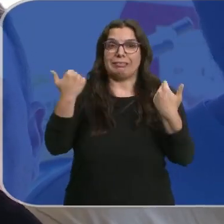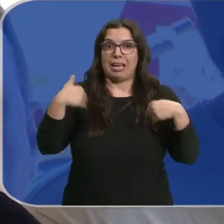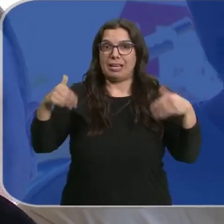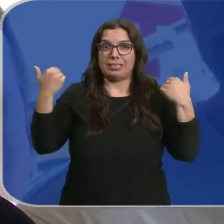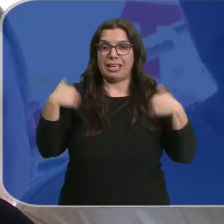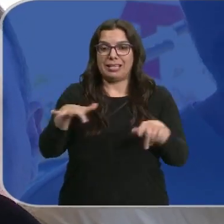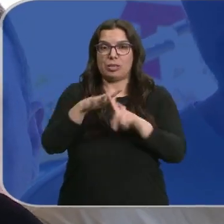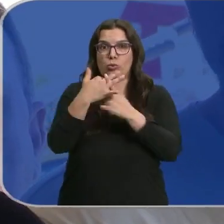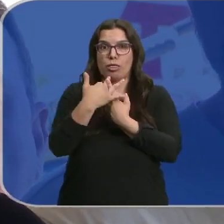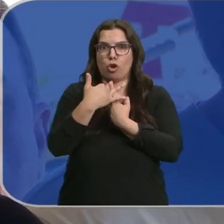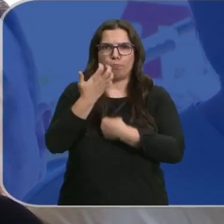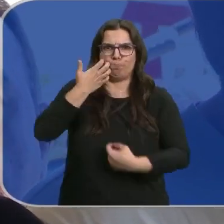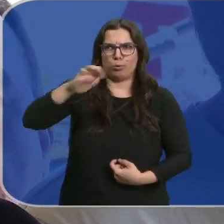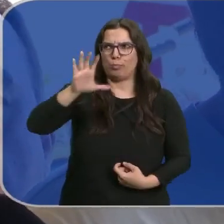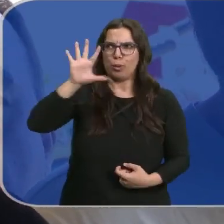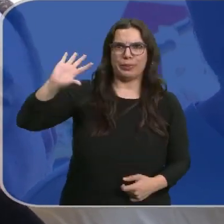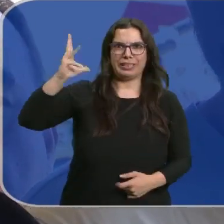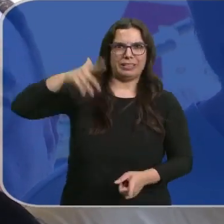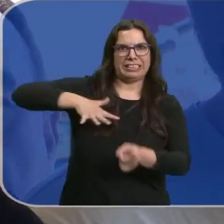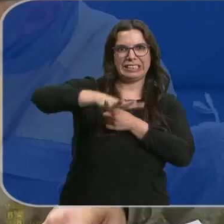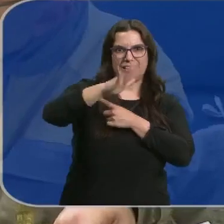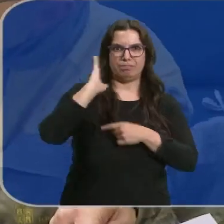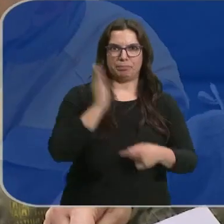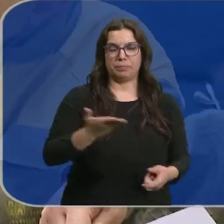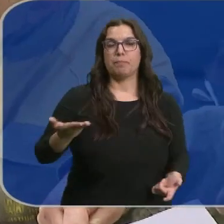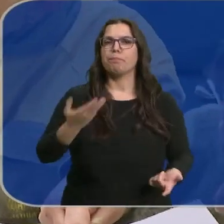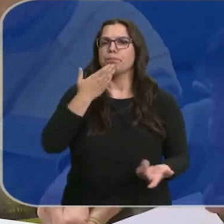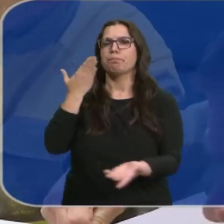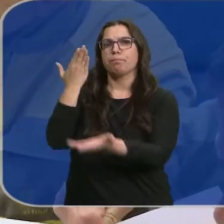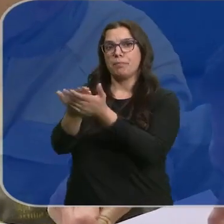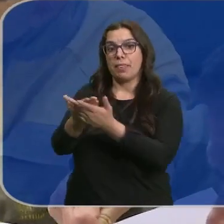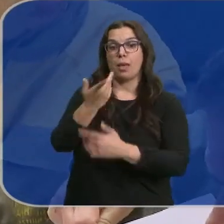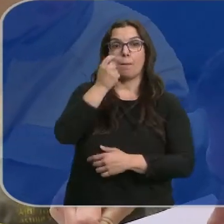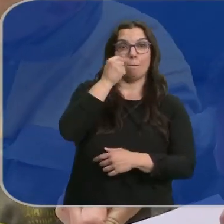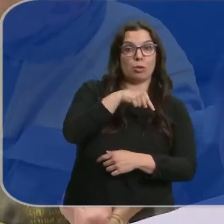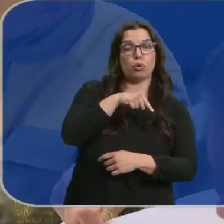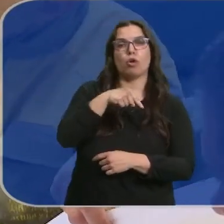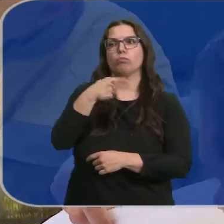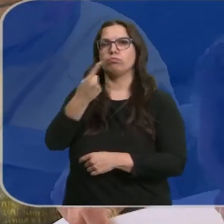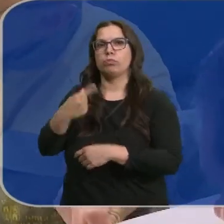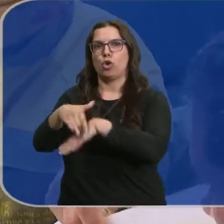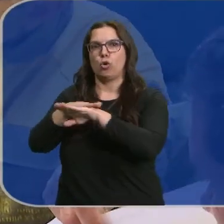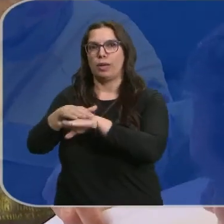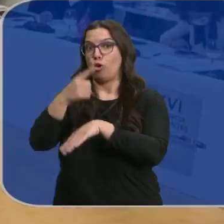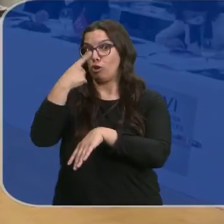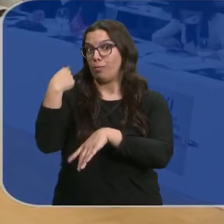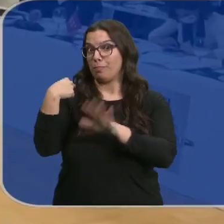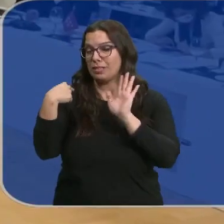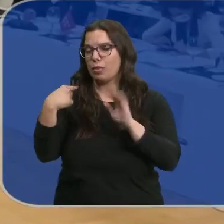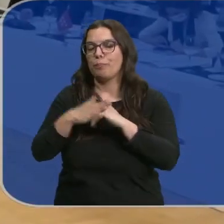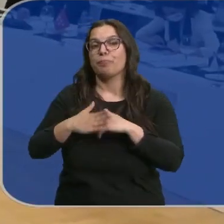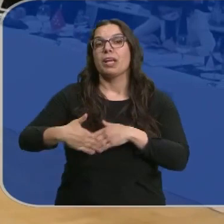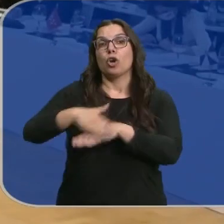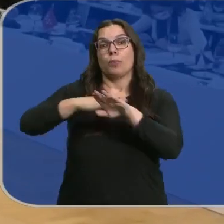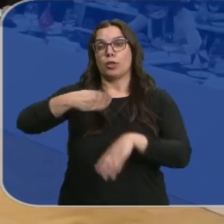ya una situación de anomalía climática excepcional. Se lo reclamaba Alfonso Fernández Mañueco a Moncloa el verano pasado. El